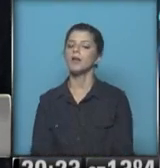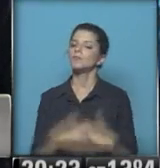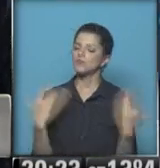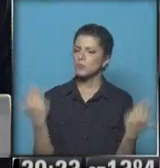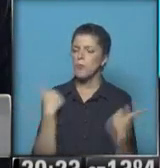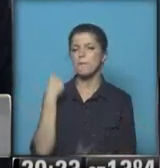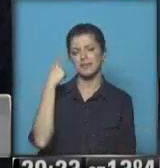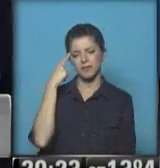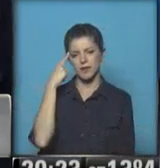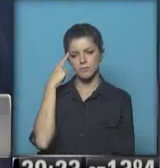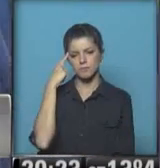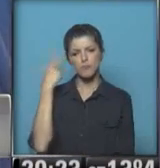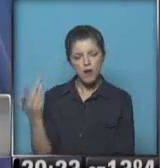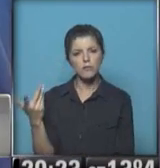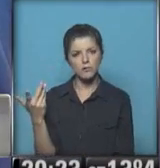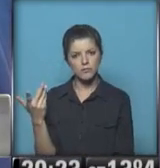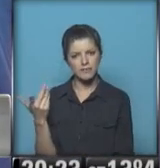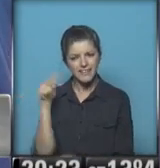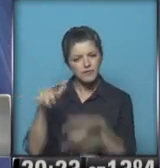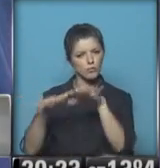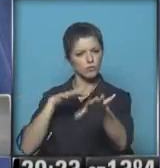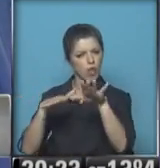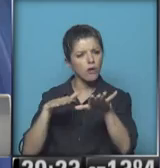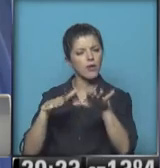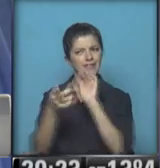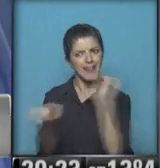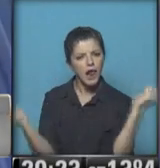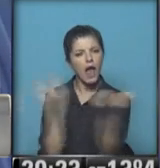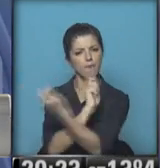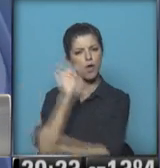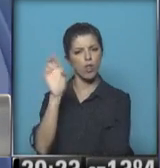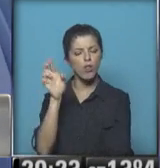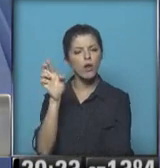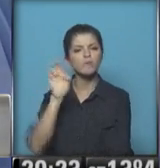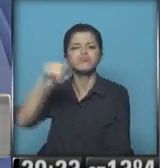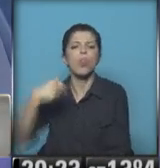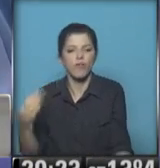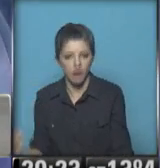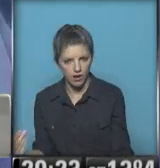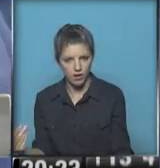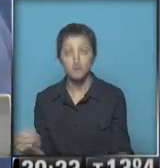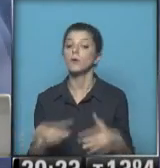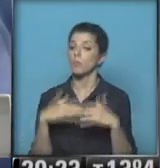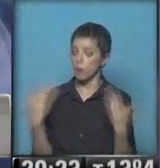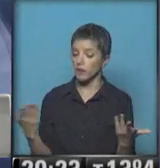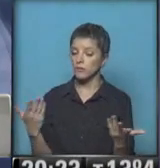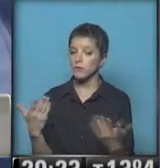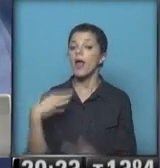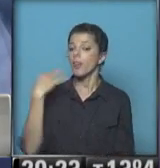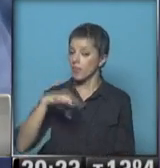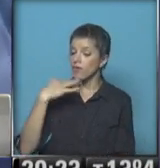decir bueno pero entonces está este salto que hubo en el dólar marginal a qué se debió bueno hay que entenderlo